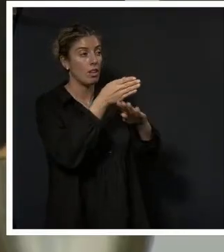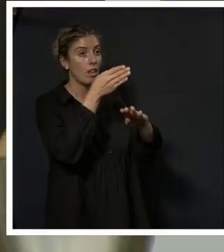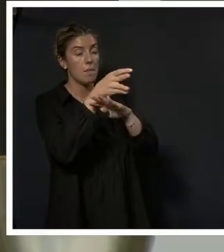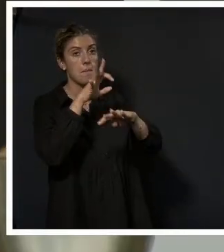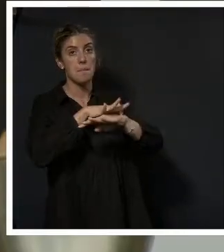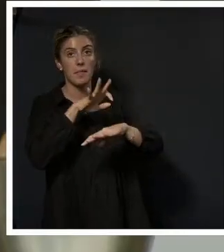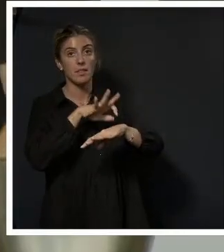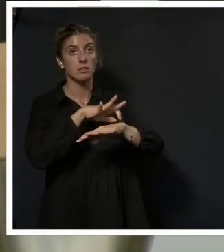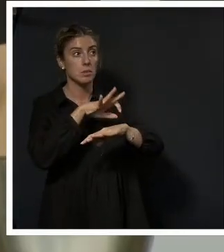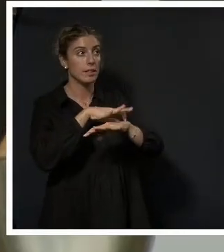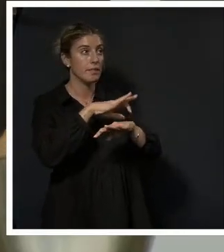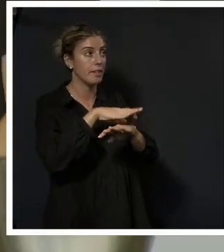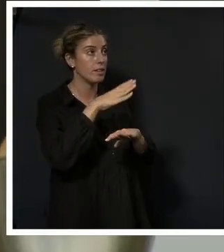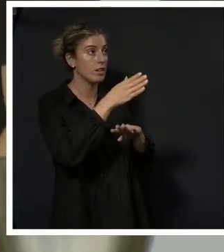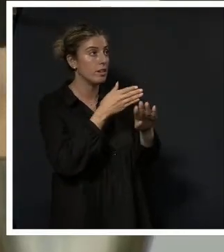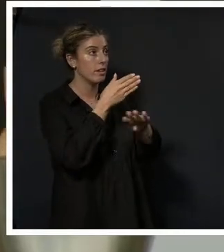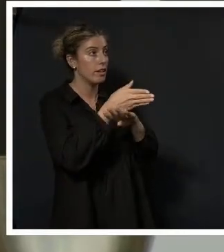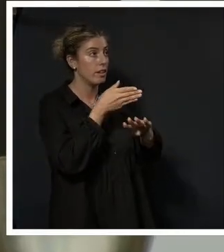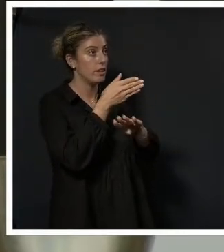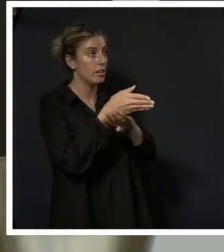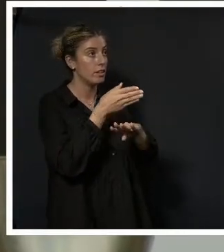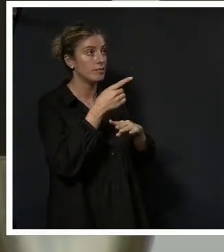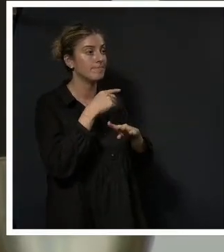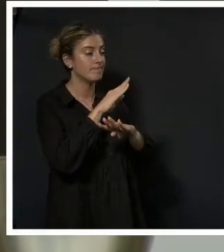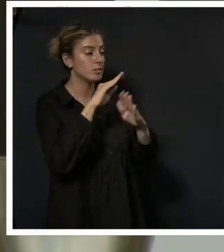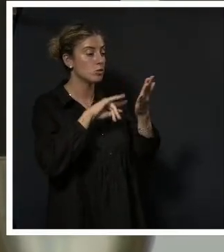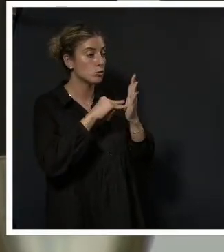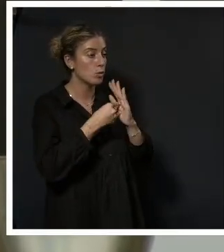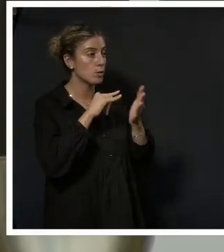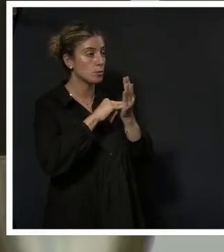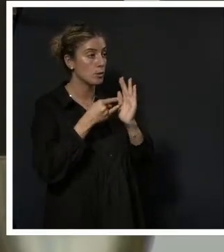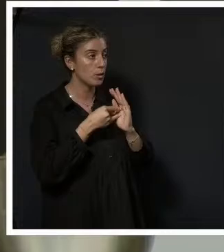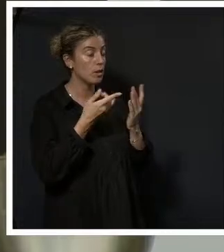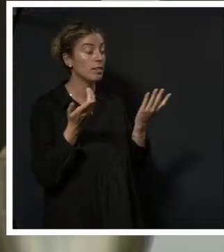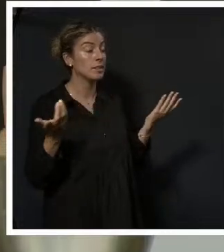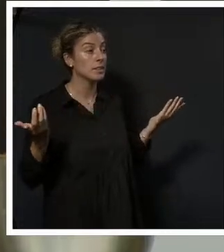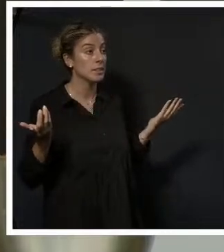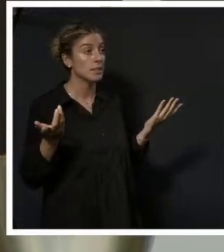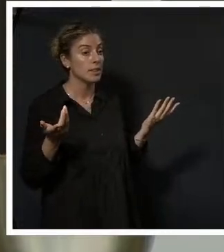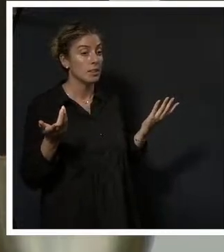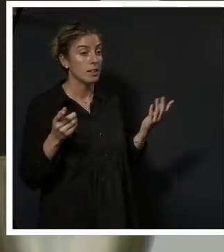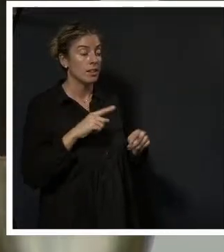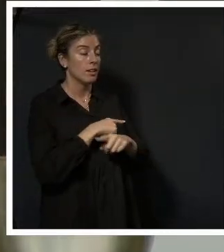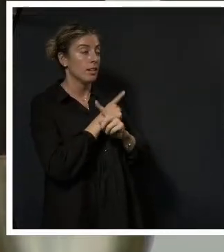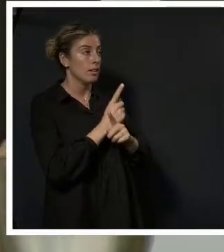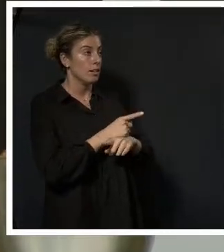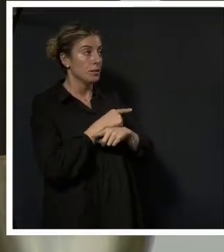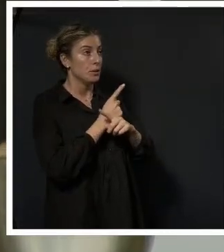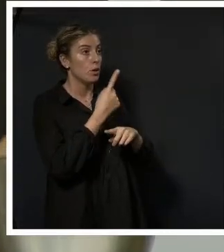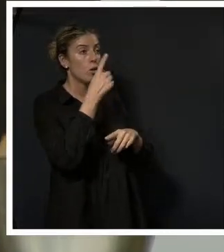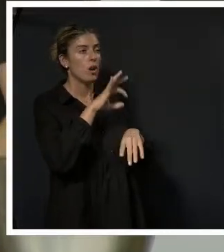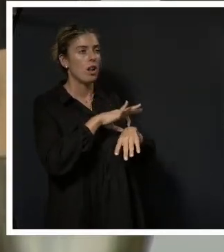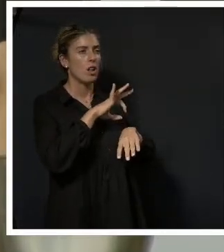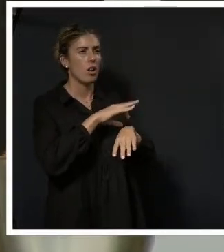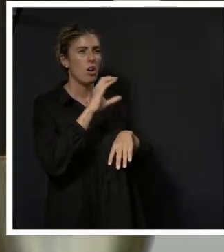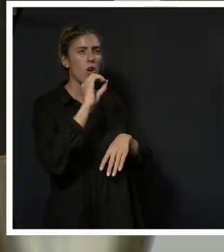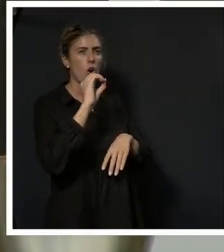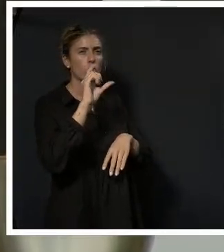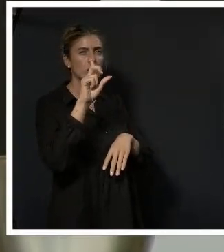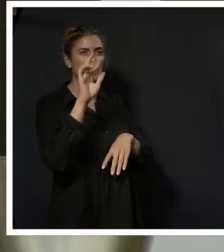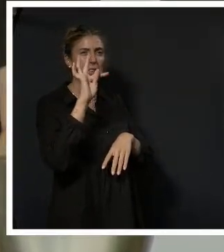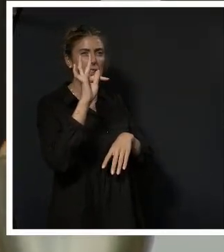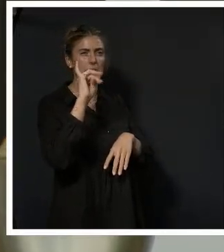muchos médicos que no me básicamente no me buscaba ninguna solución pues una doctora de Santiago Otilia